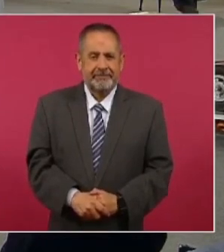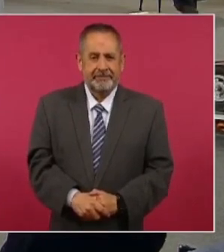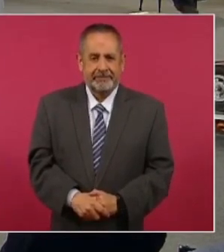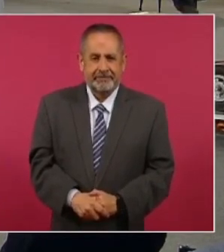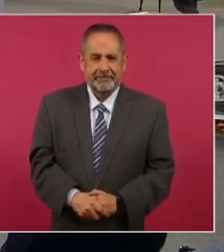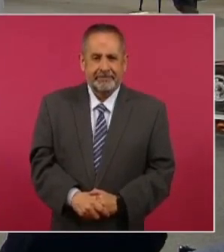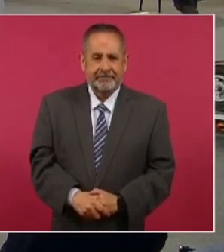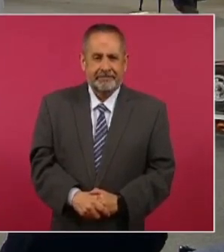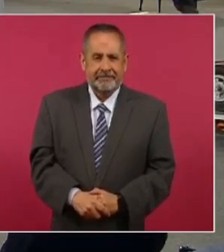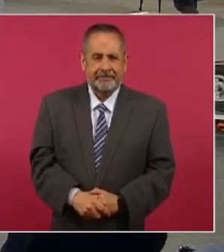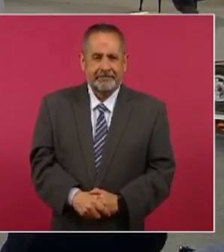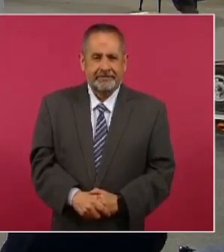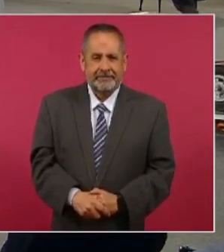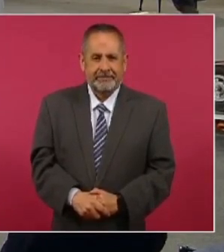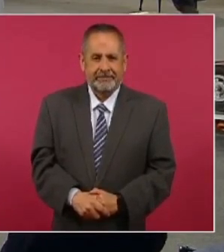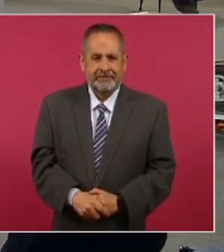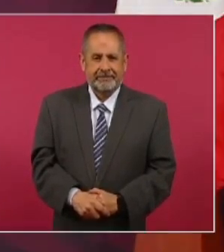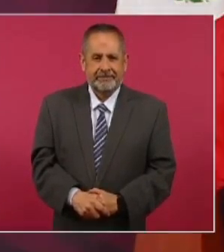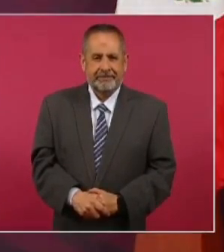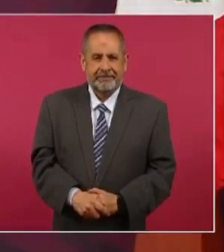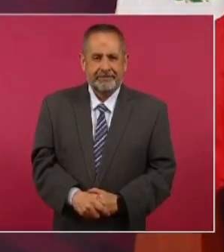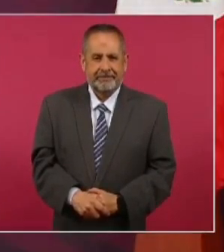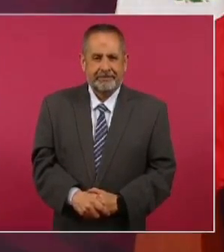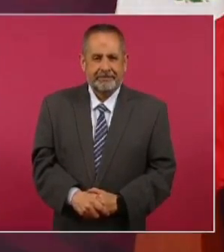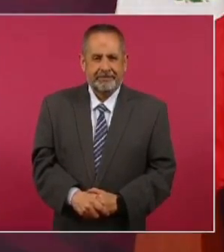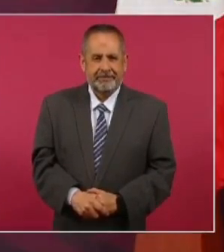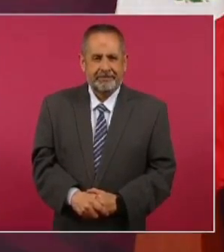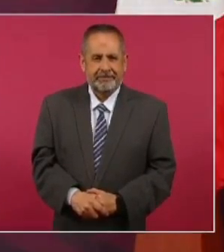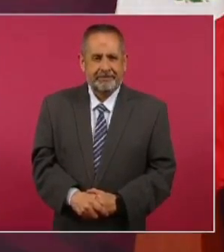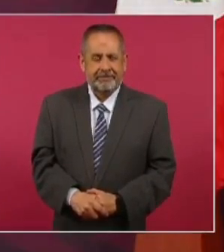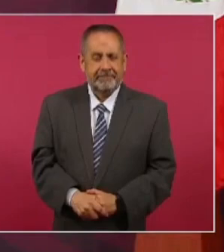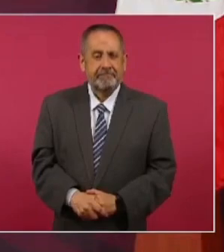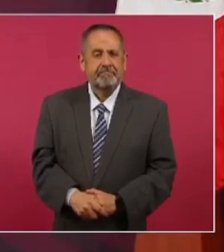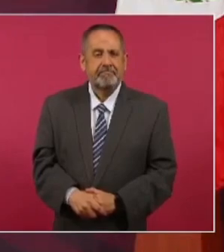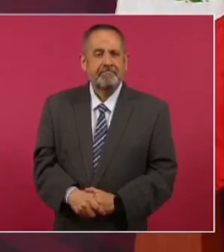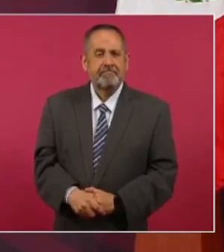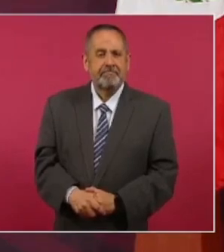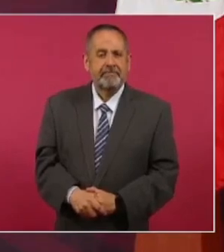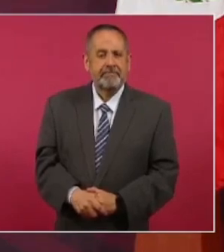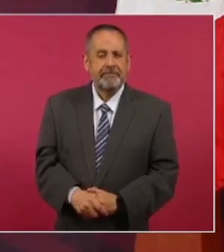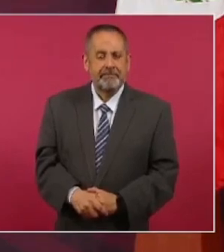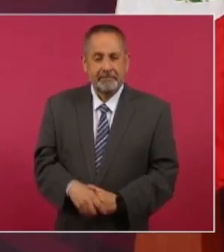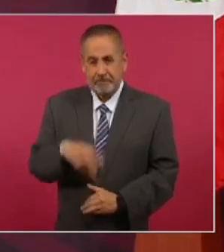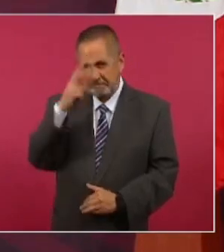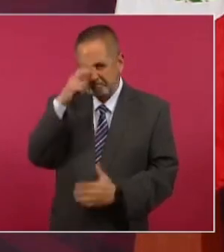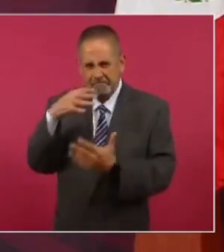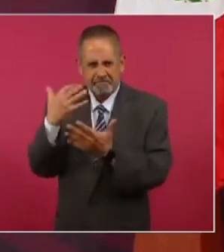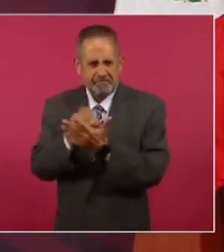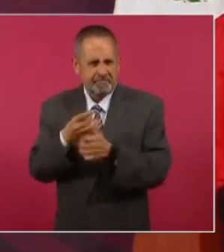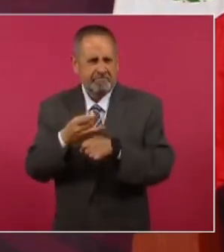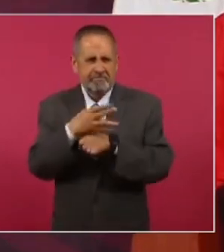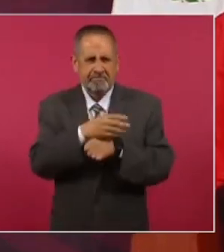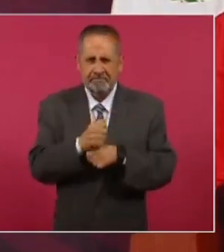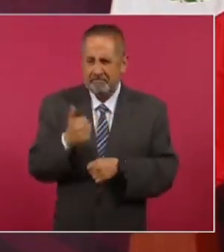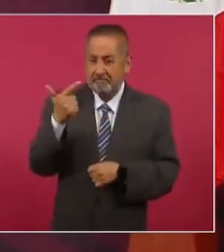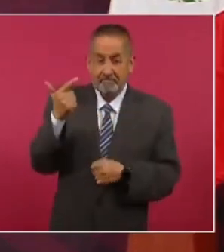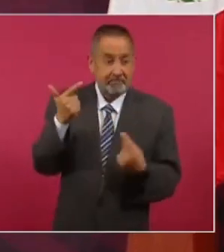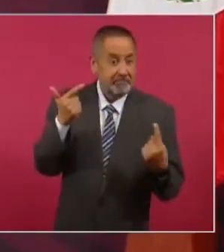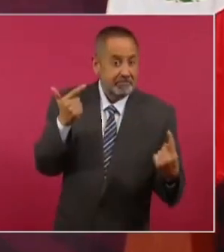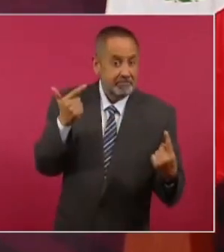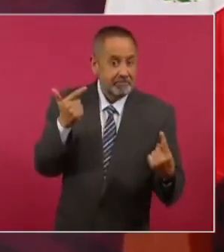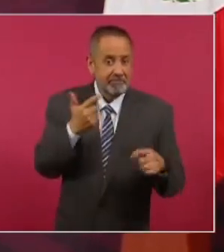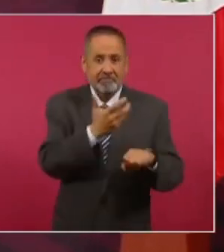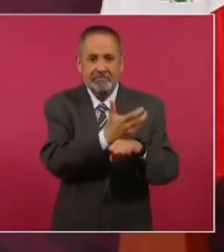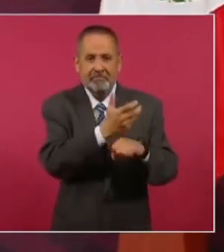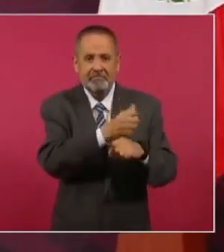la estrella de México para poner a su equipo en ventaja 7 carreras por una Meneses a los Estados Unidos